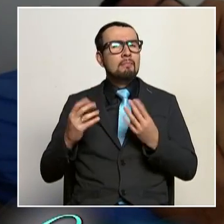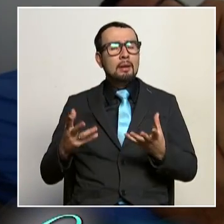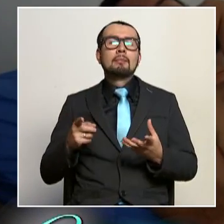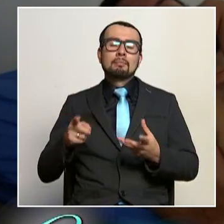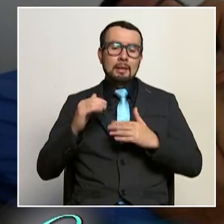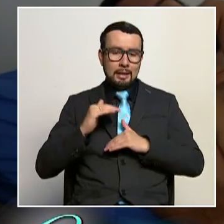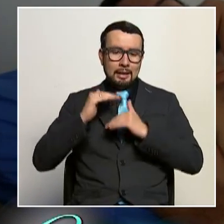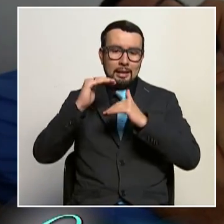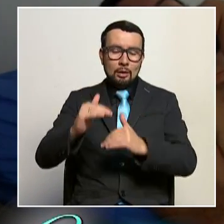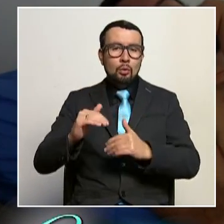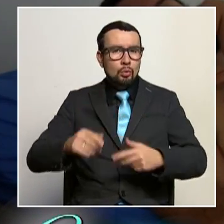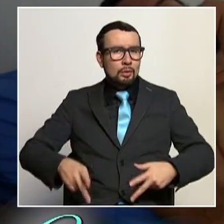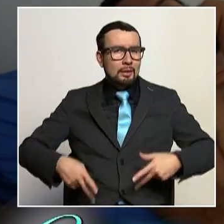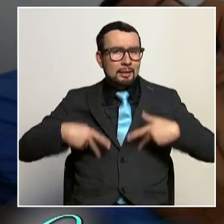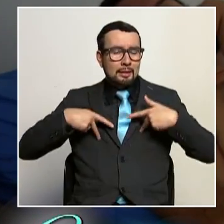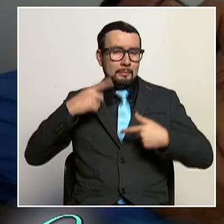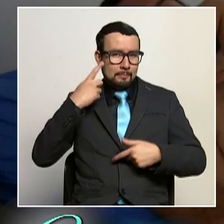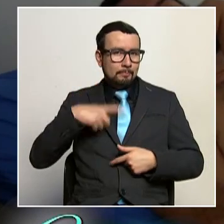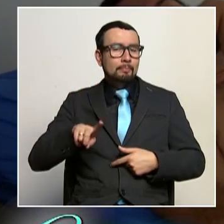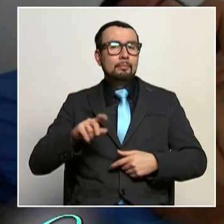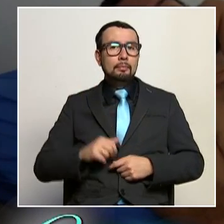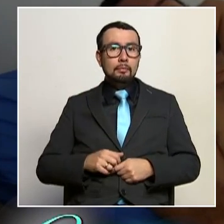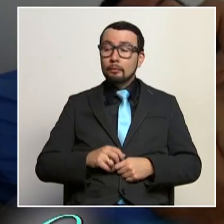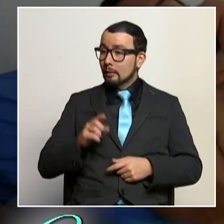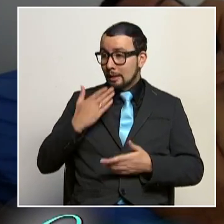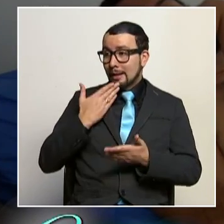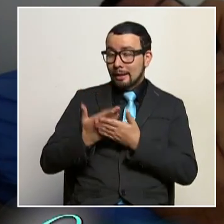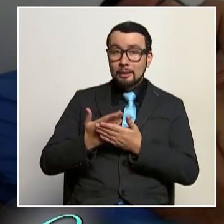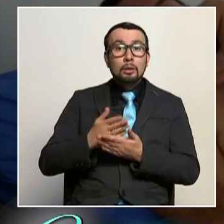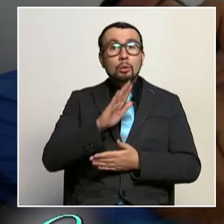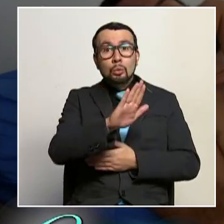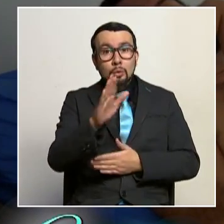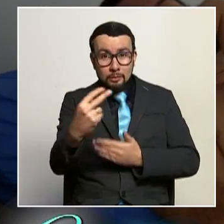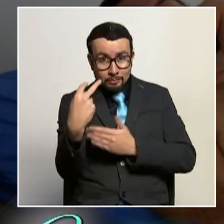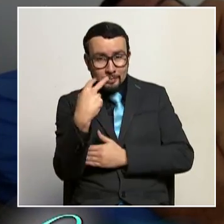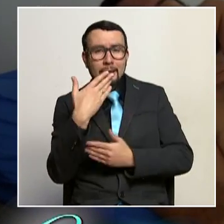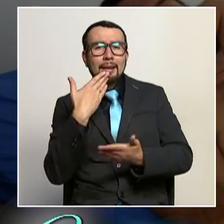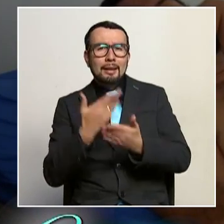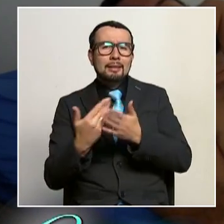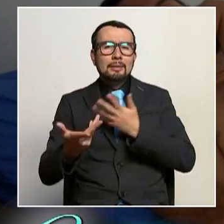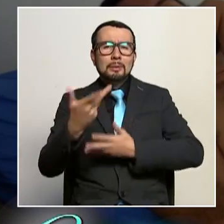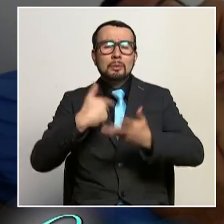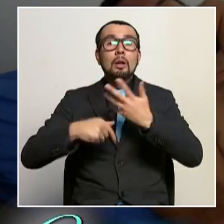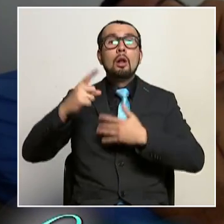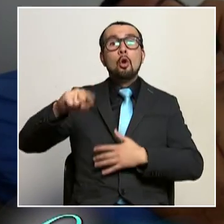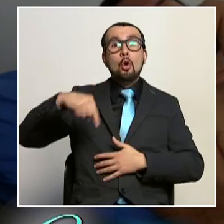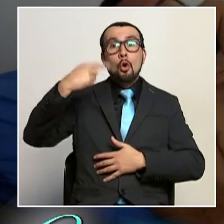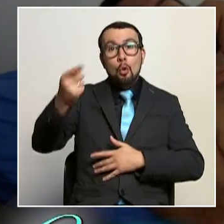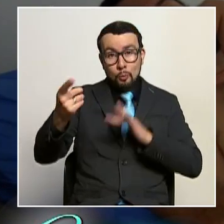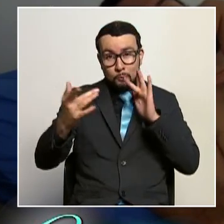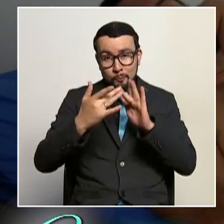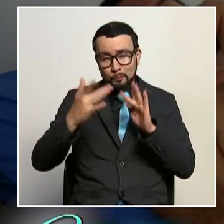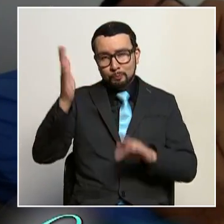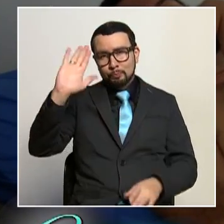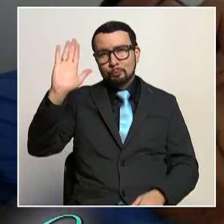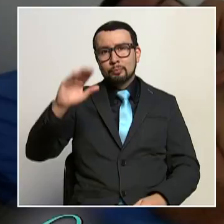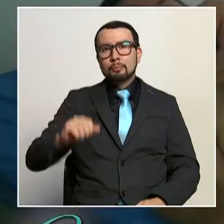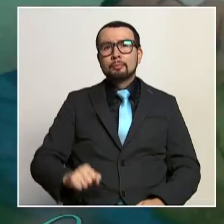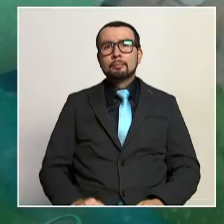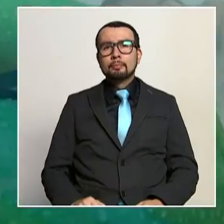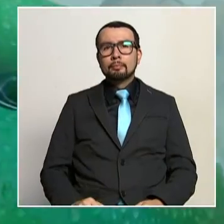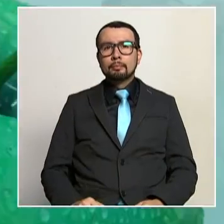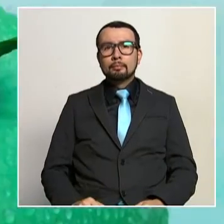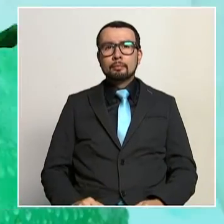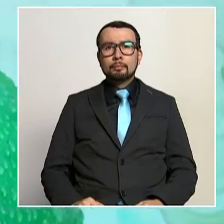un día de nuestra salud. Doctor Mauricio, muchas gracias. A todos ustedes, gracias por compartir este espacio y los esperamos en una próxima edición de Conexión Vital.